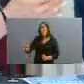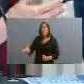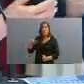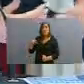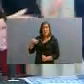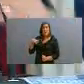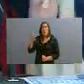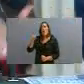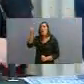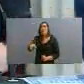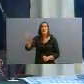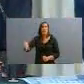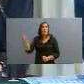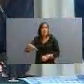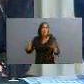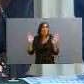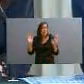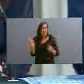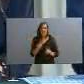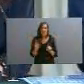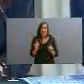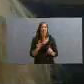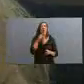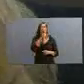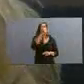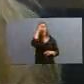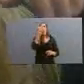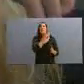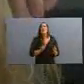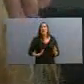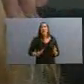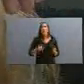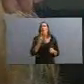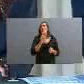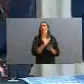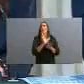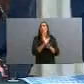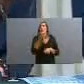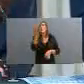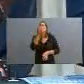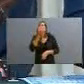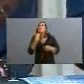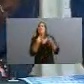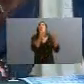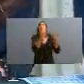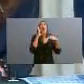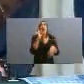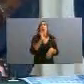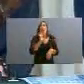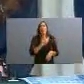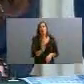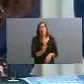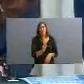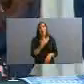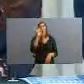entre civiles. El Estado necesita otro tratamiento, no privilegiado, pero tampoco castigado por ser el